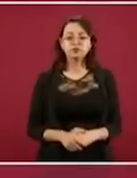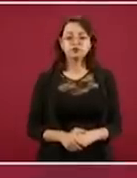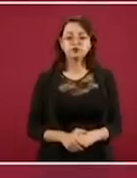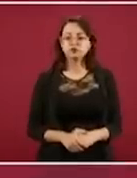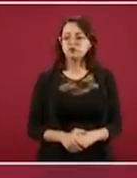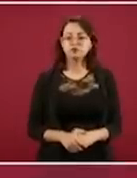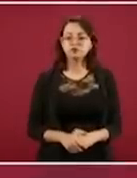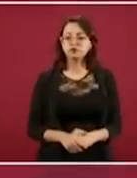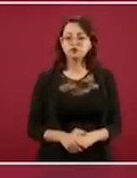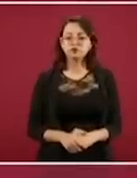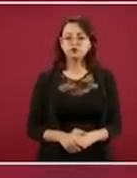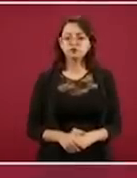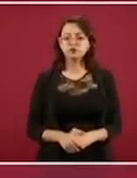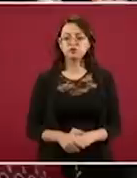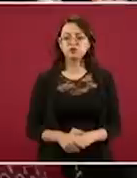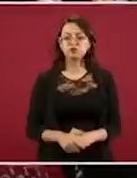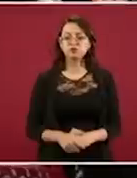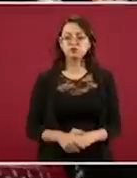No fue la modelo, fue